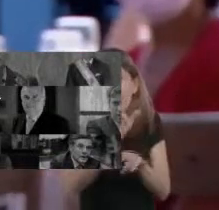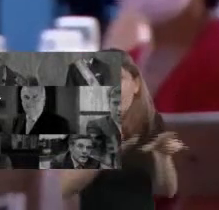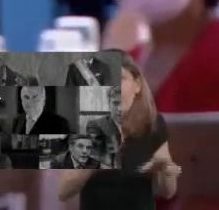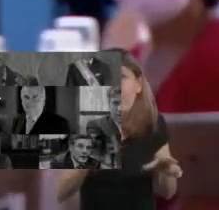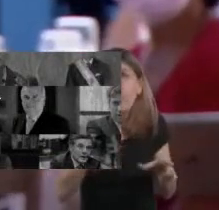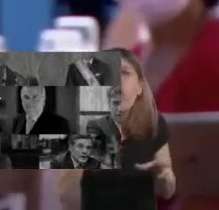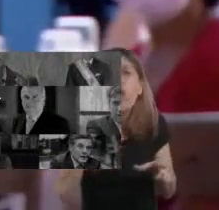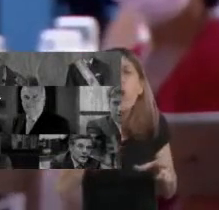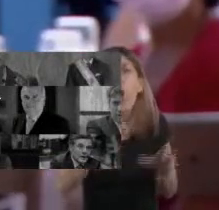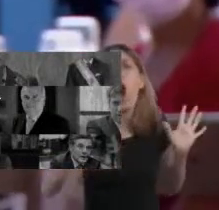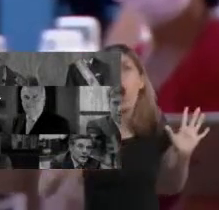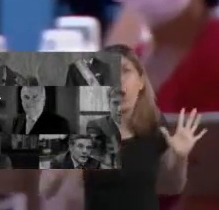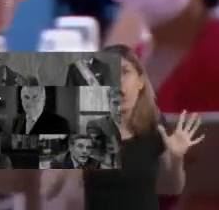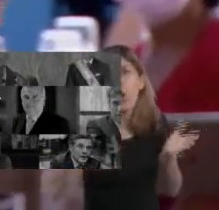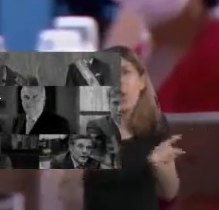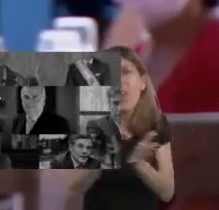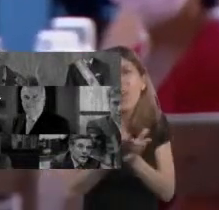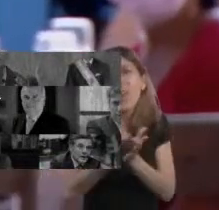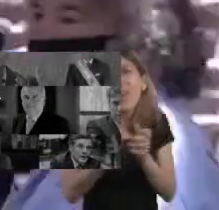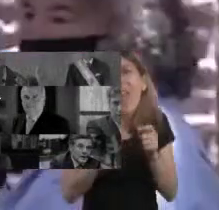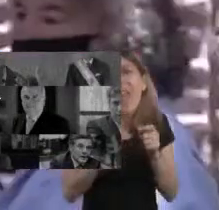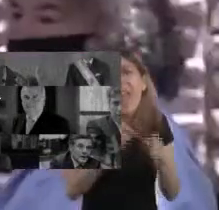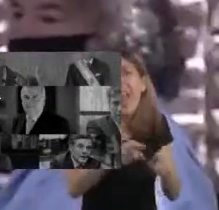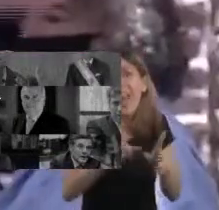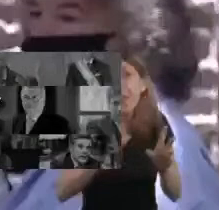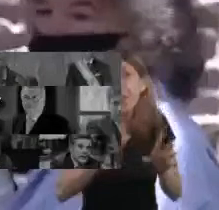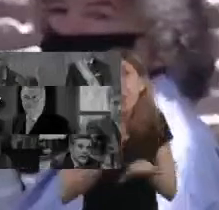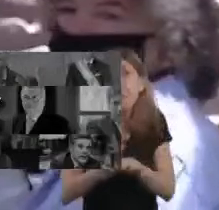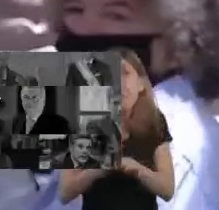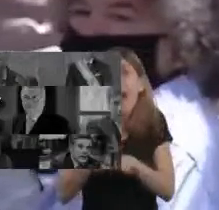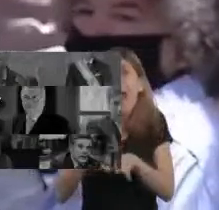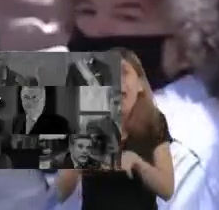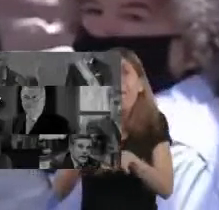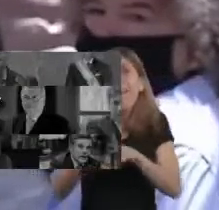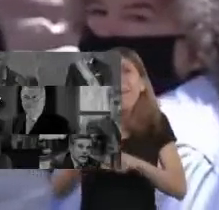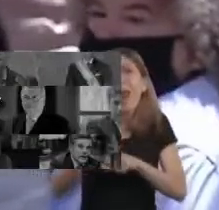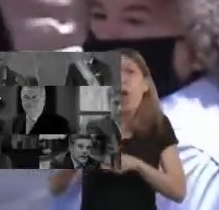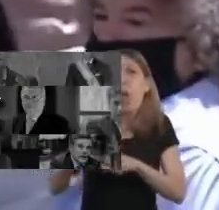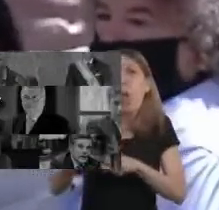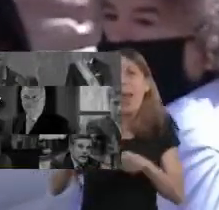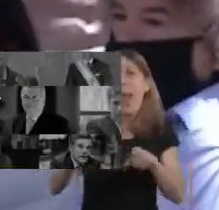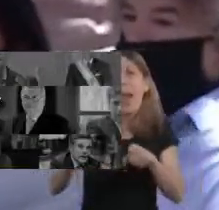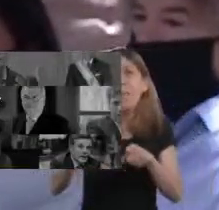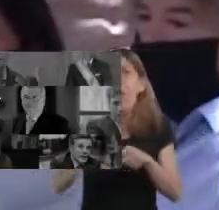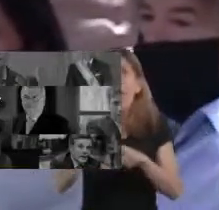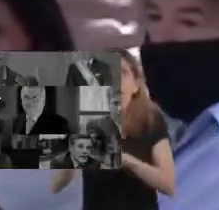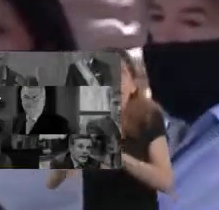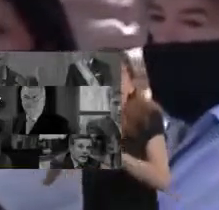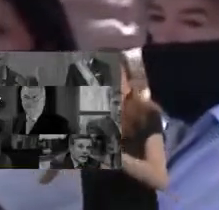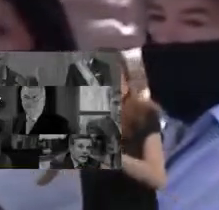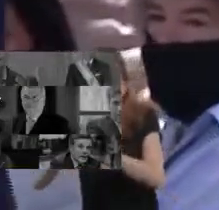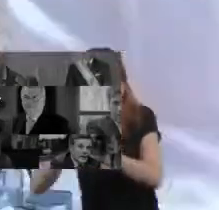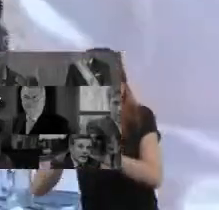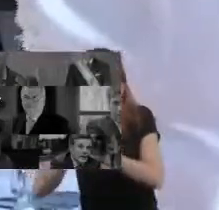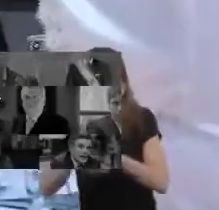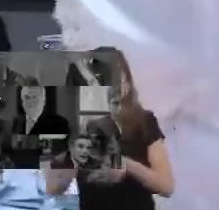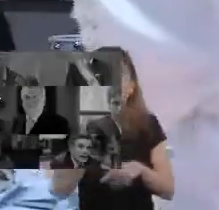el derecho que tienen a tener su jubilación anticipada, como Roberto, y algunas mujeres.